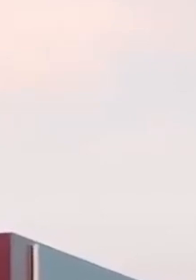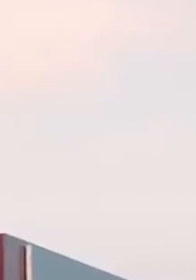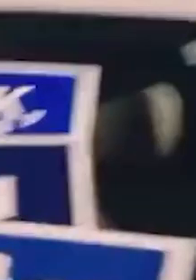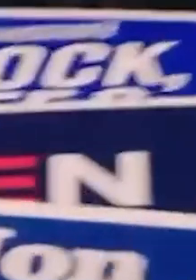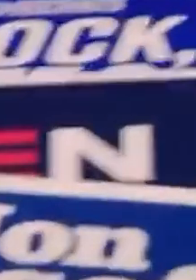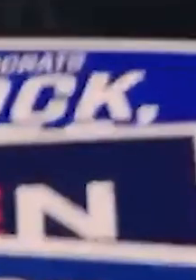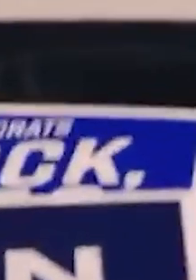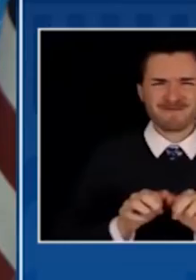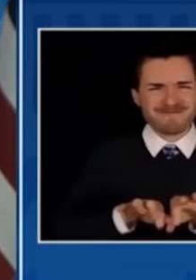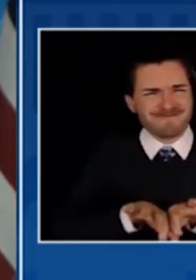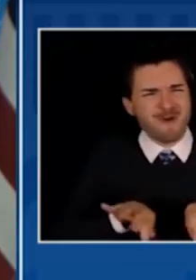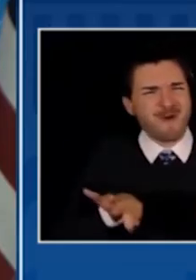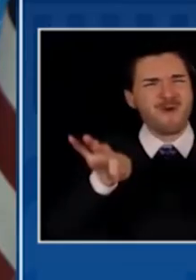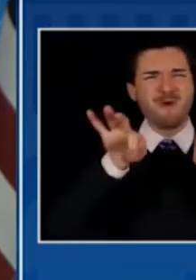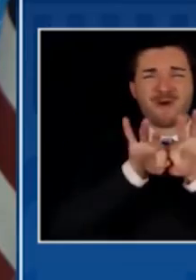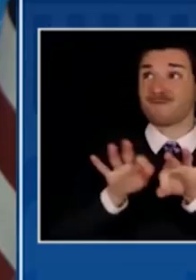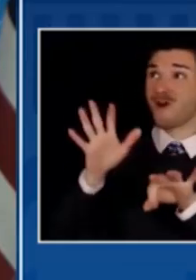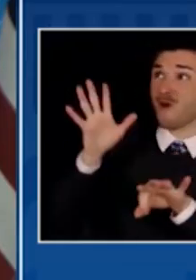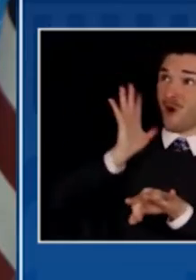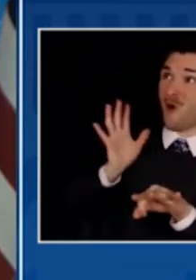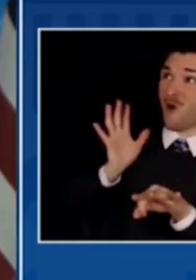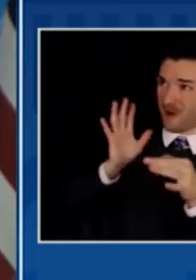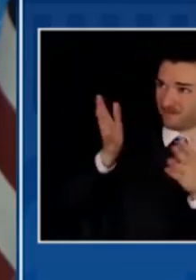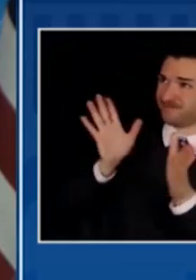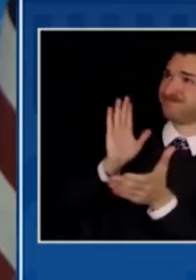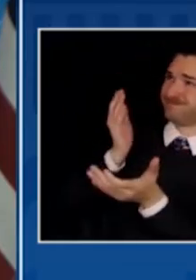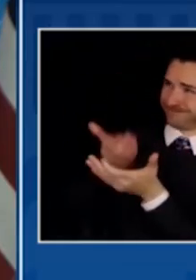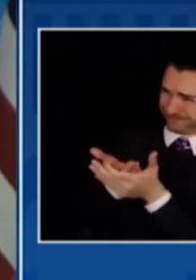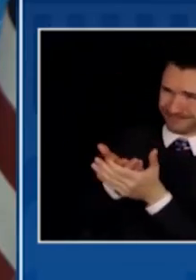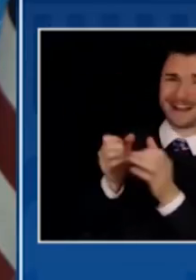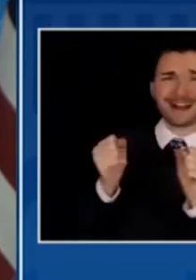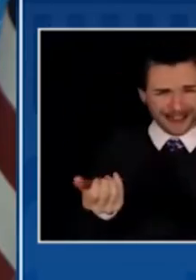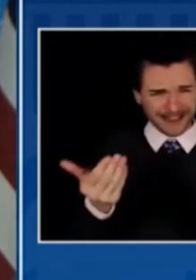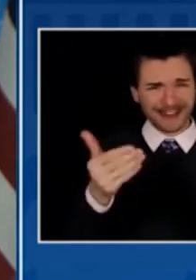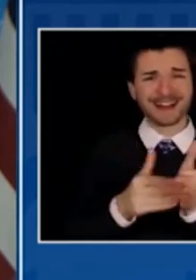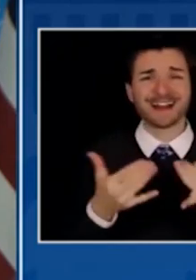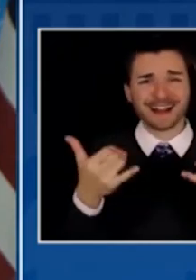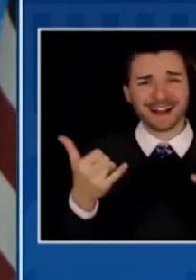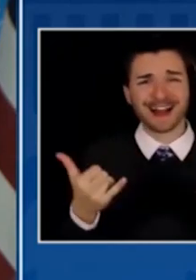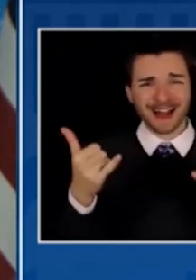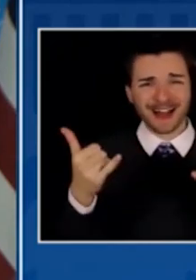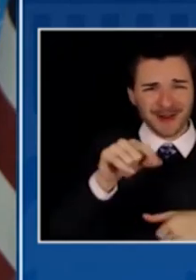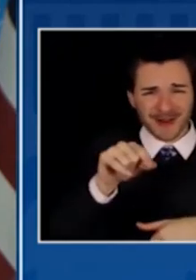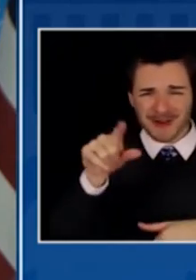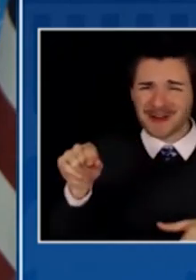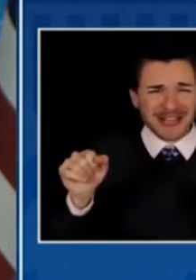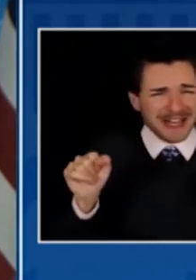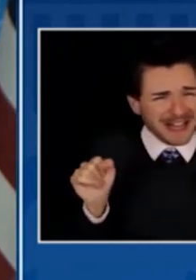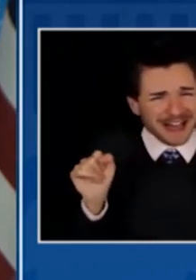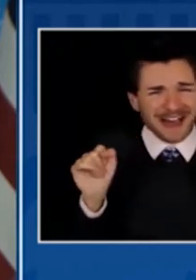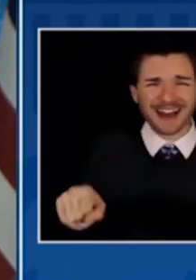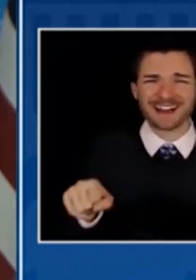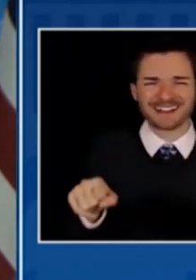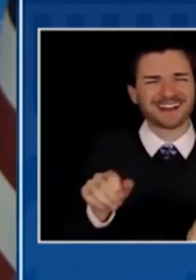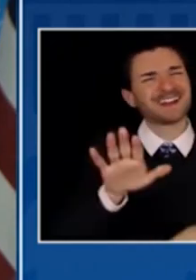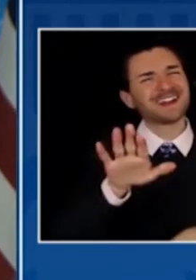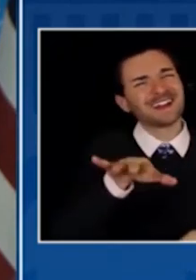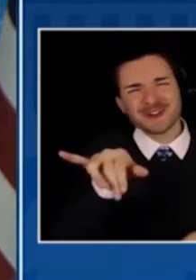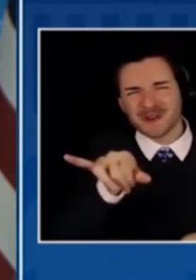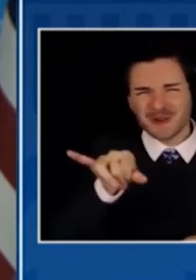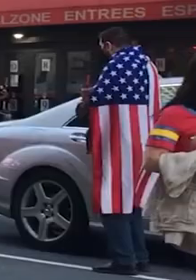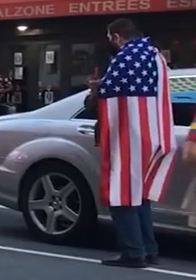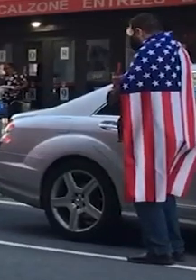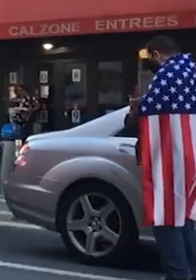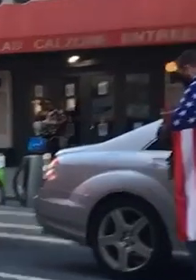estas elecciones resulta fundamental para el porvenir de la próxima administración de Joe Biden, pues los demócratas necesitan estos dos últimos escaños para controlar